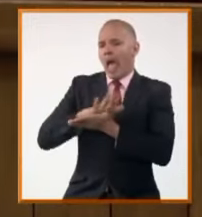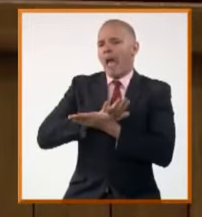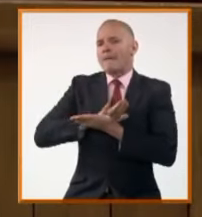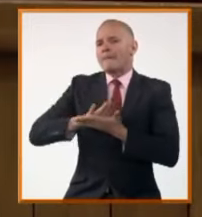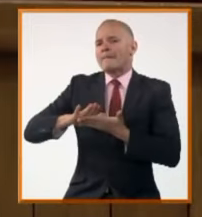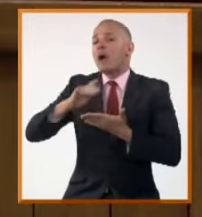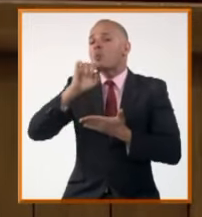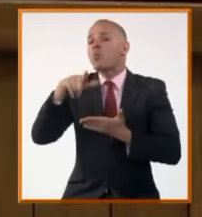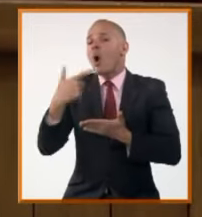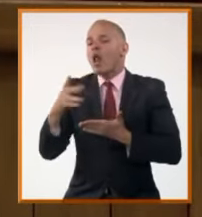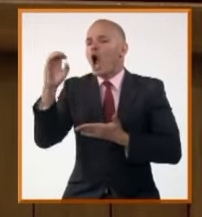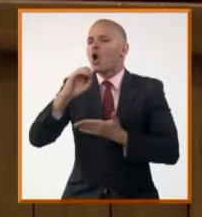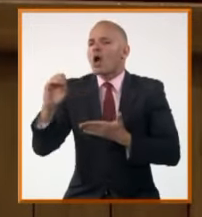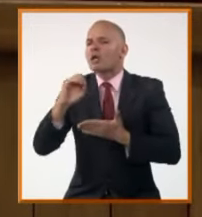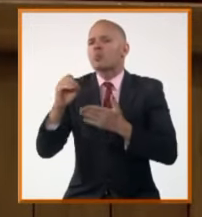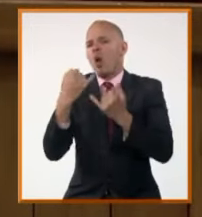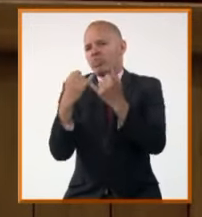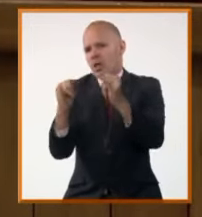necesario derogarla.